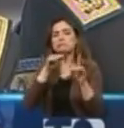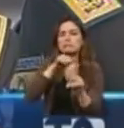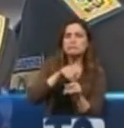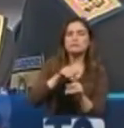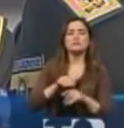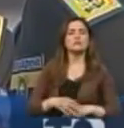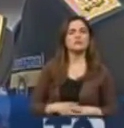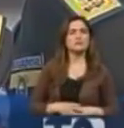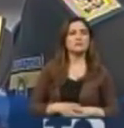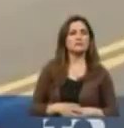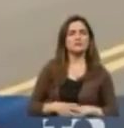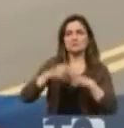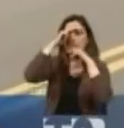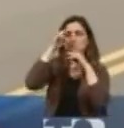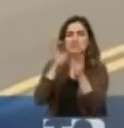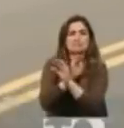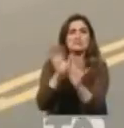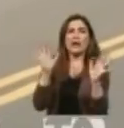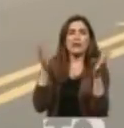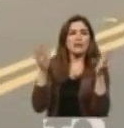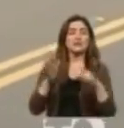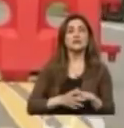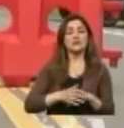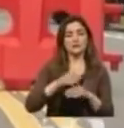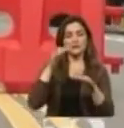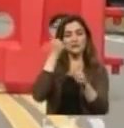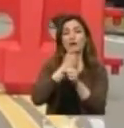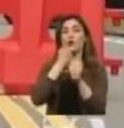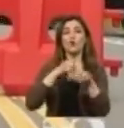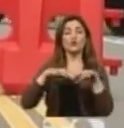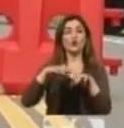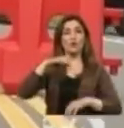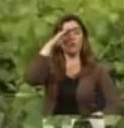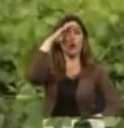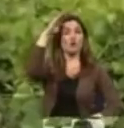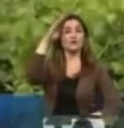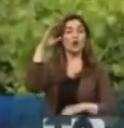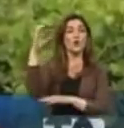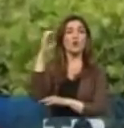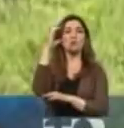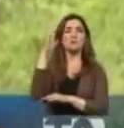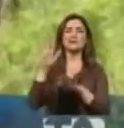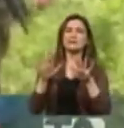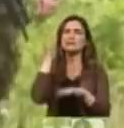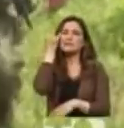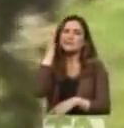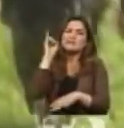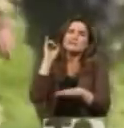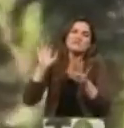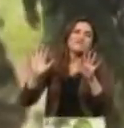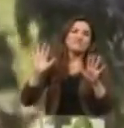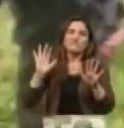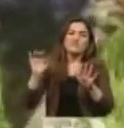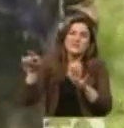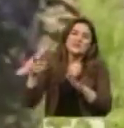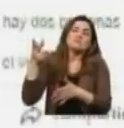hace algún tiempo noticias. Se trabaja en coordinación con la policía colombiana intentando enlazar algunas hipótesis sobre las